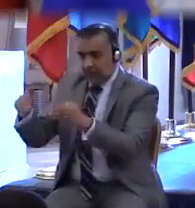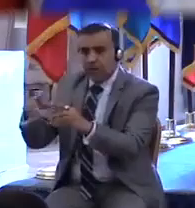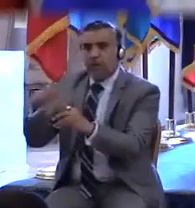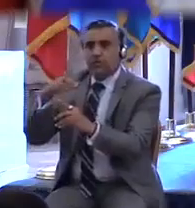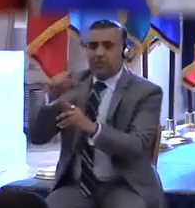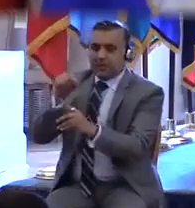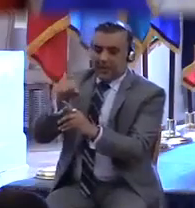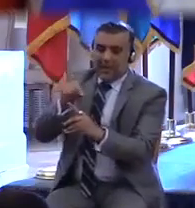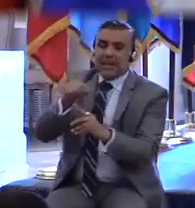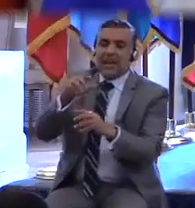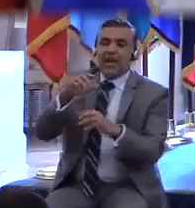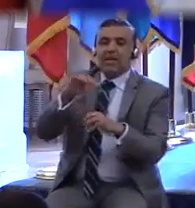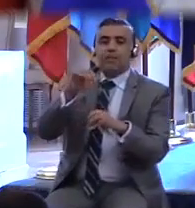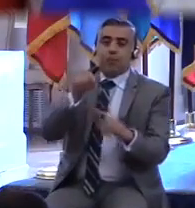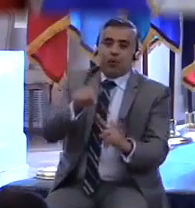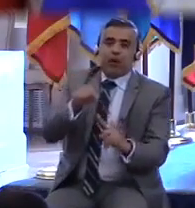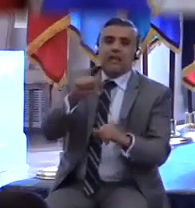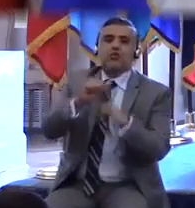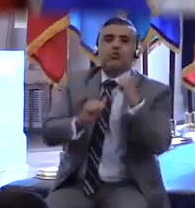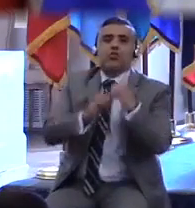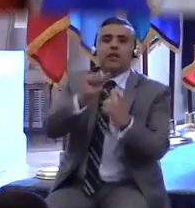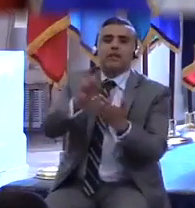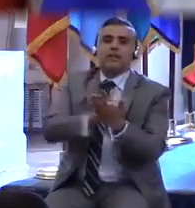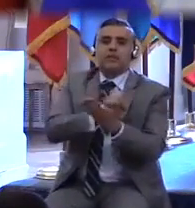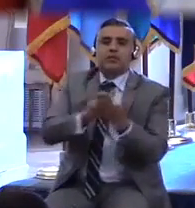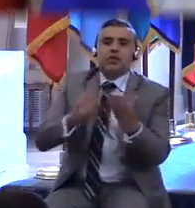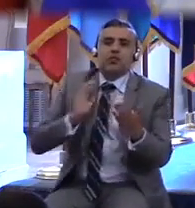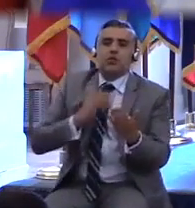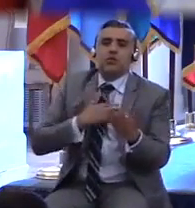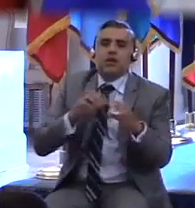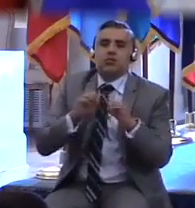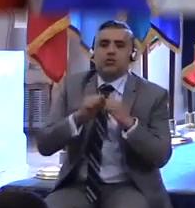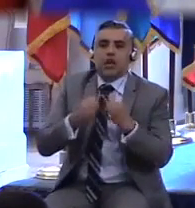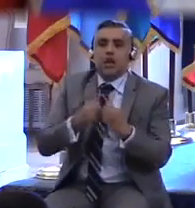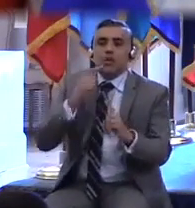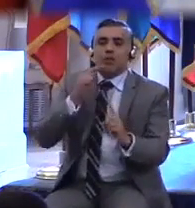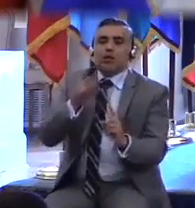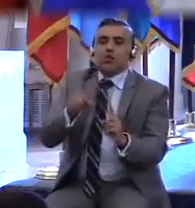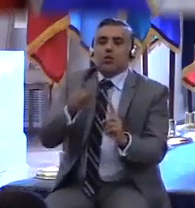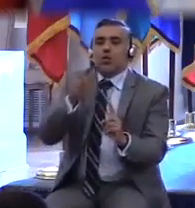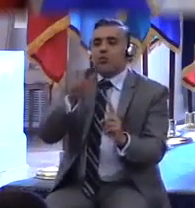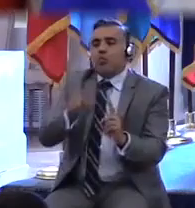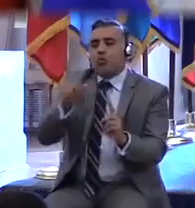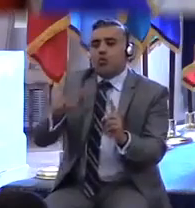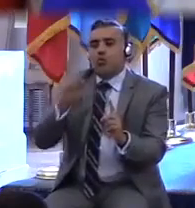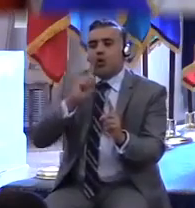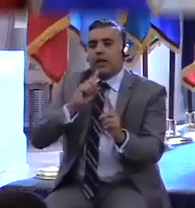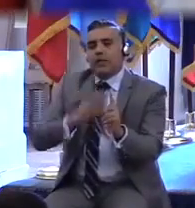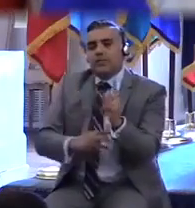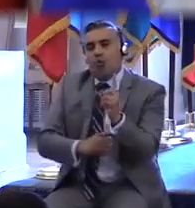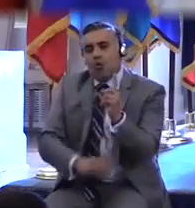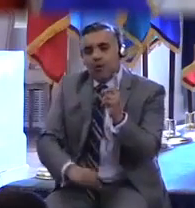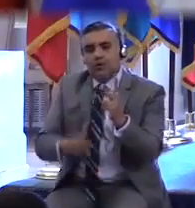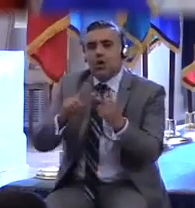discriminación por pobreza, por ser mujer, por raza, por etnia, entre otras.